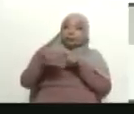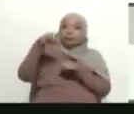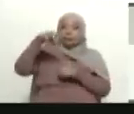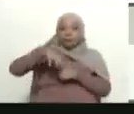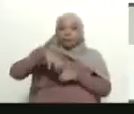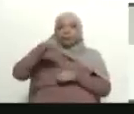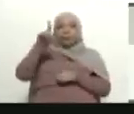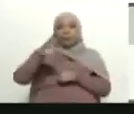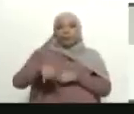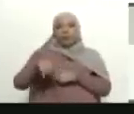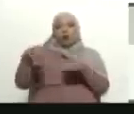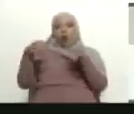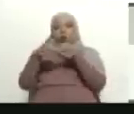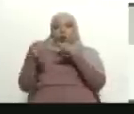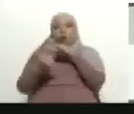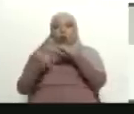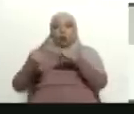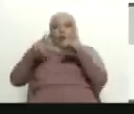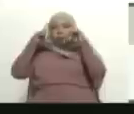de inteligencia,